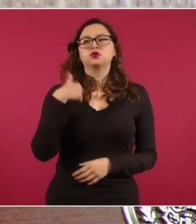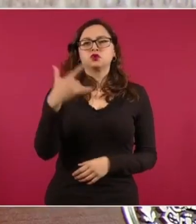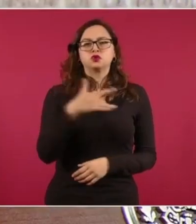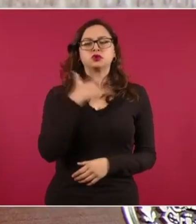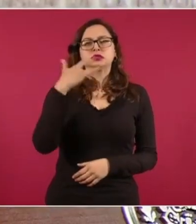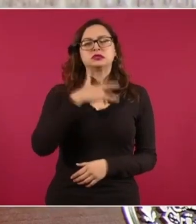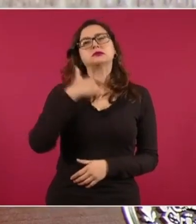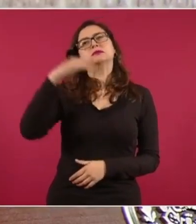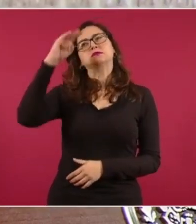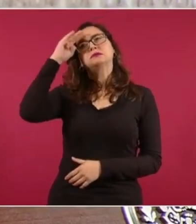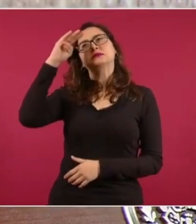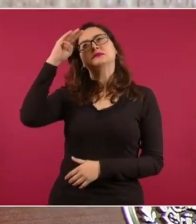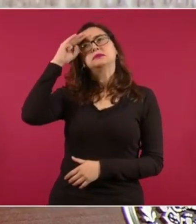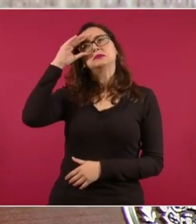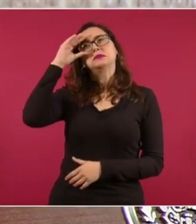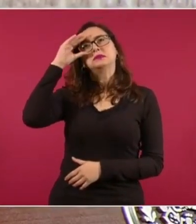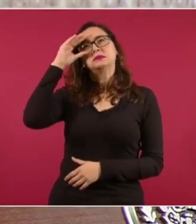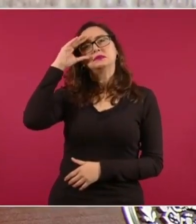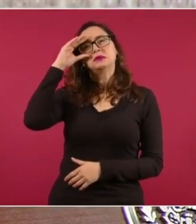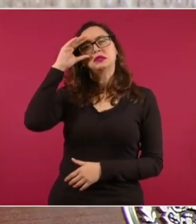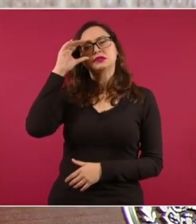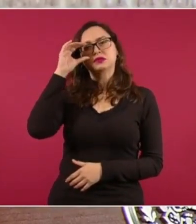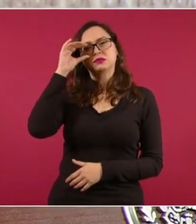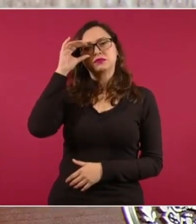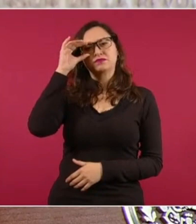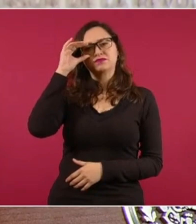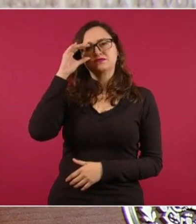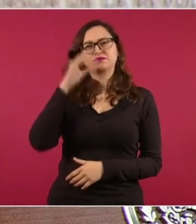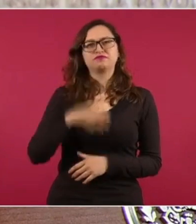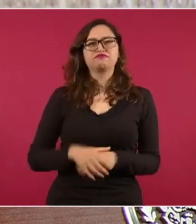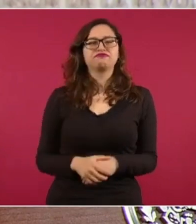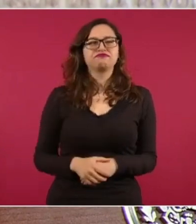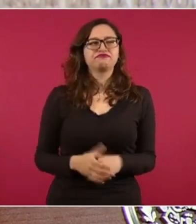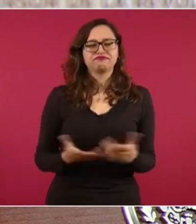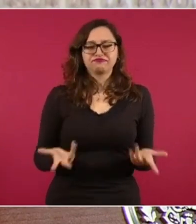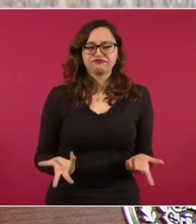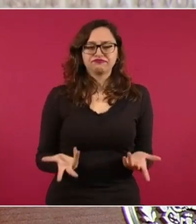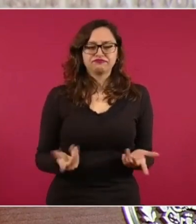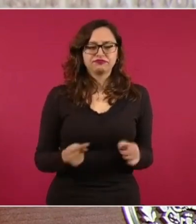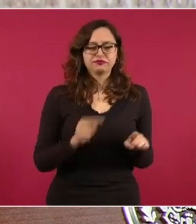No es que las organizaciones